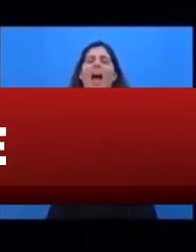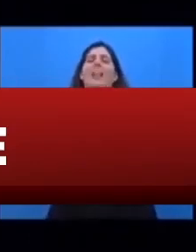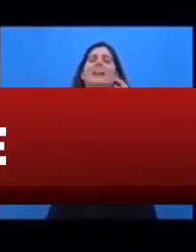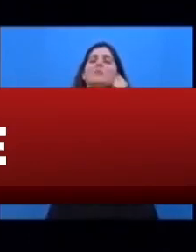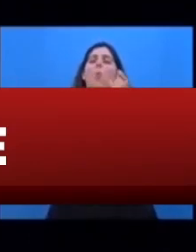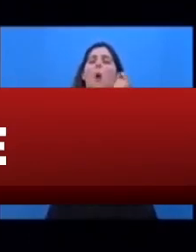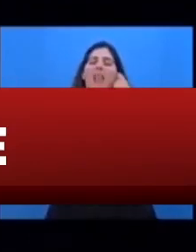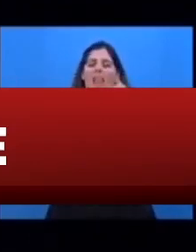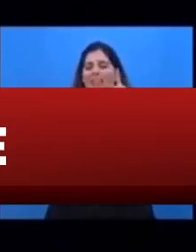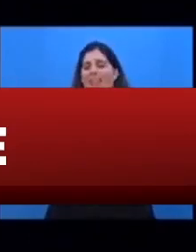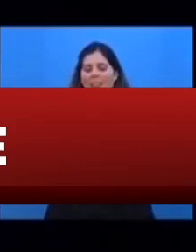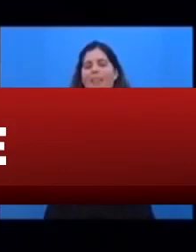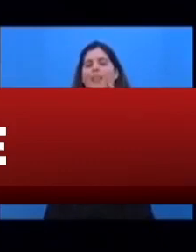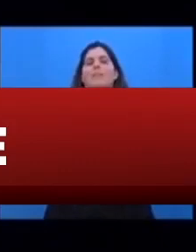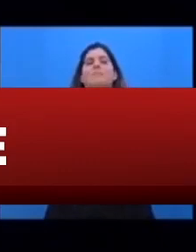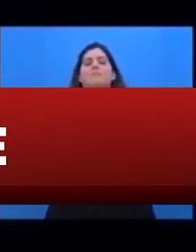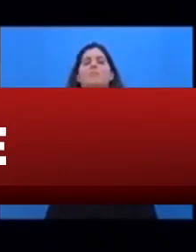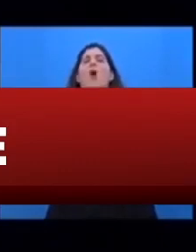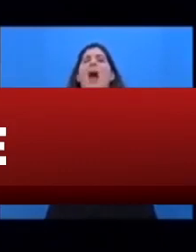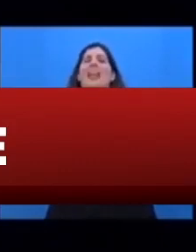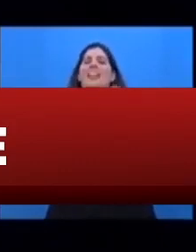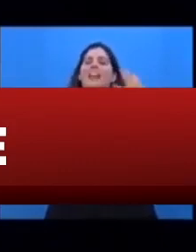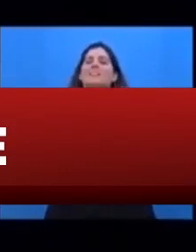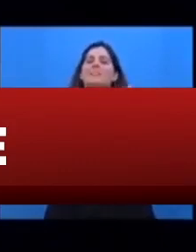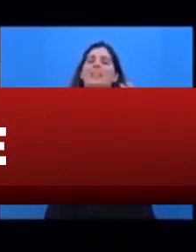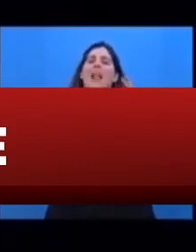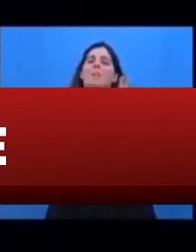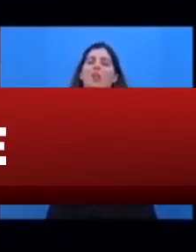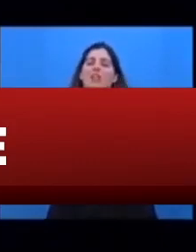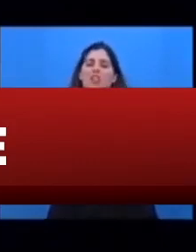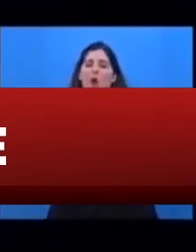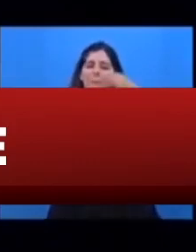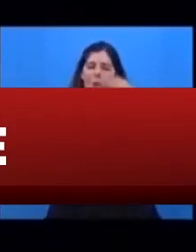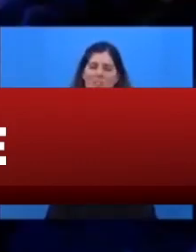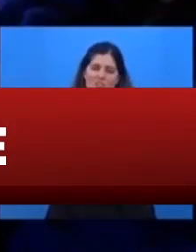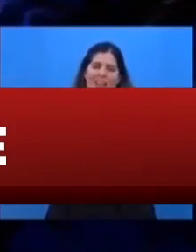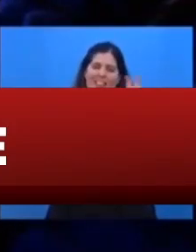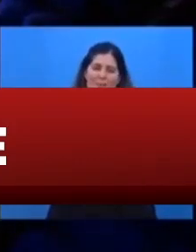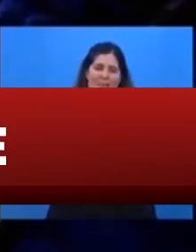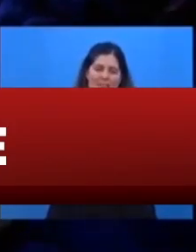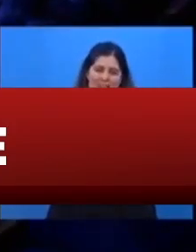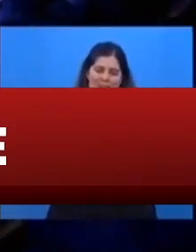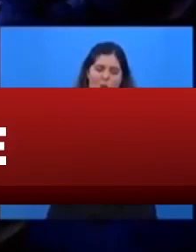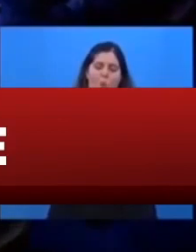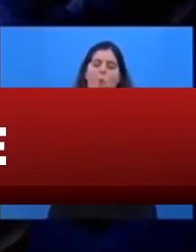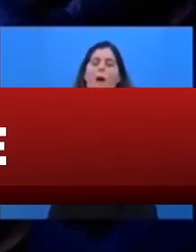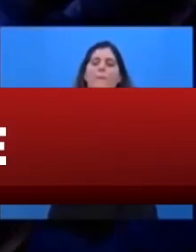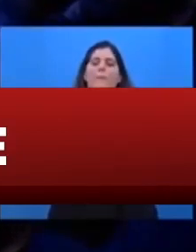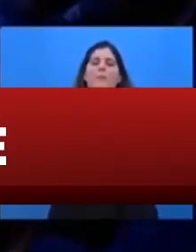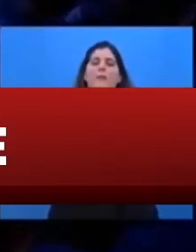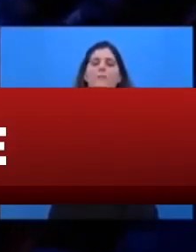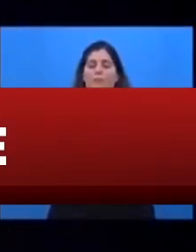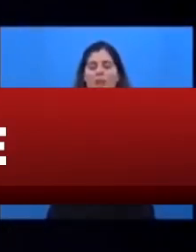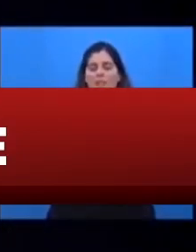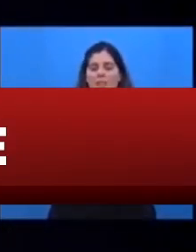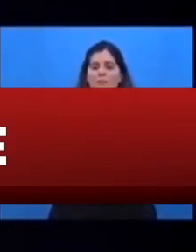guaraní. Argentina tiene una responsabilidad especial de protección con el agua y de conservación de las especies. Tiempo